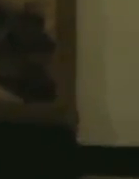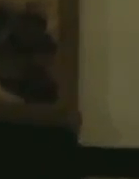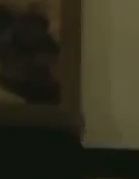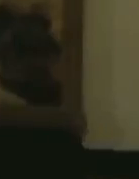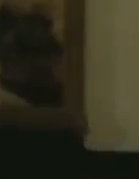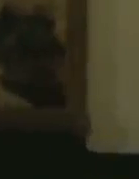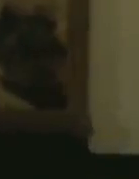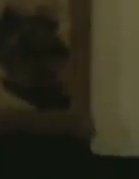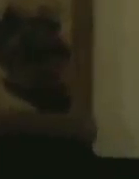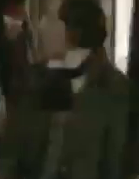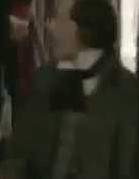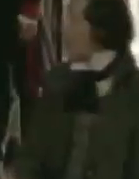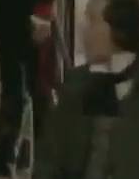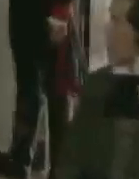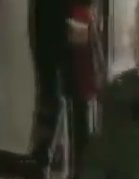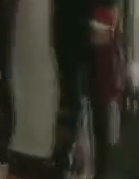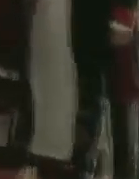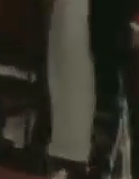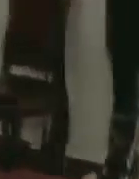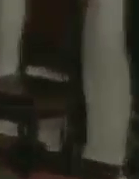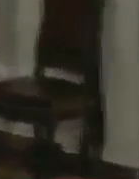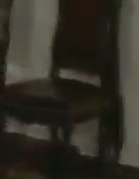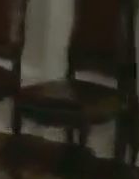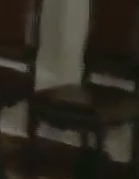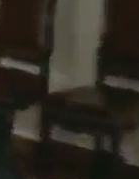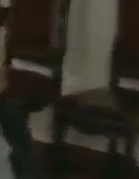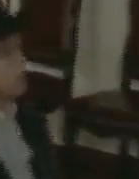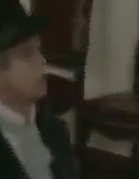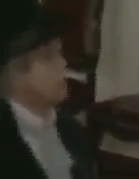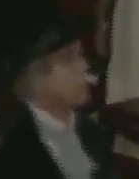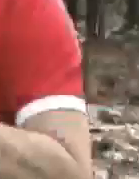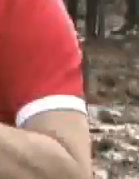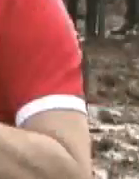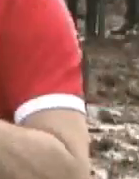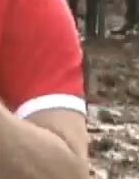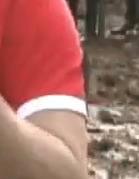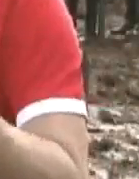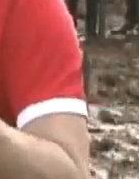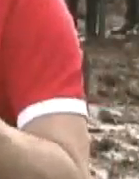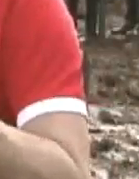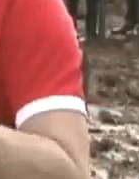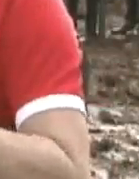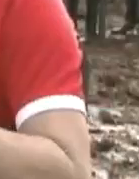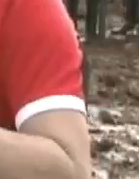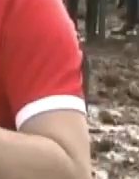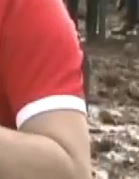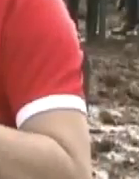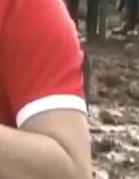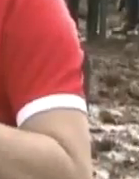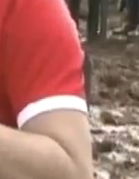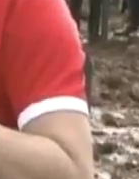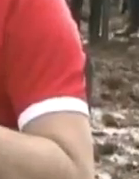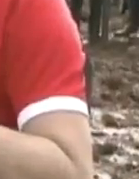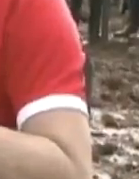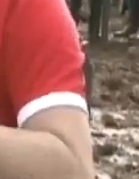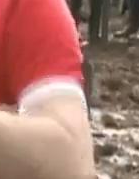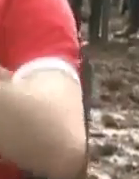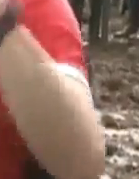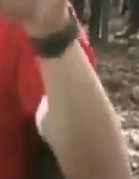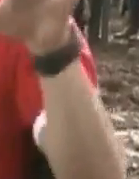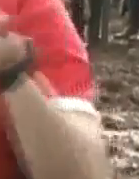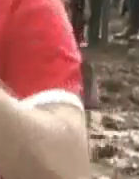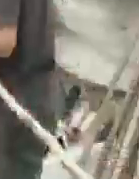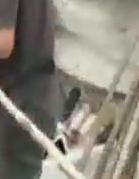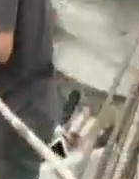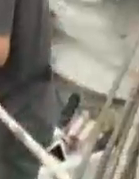Es maravillosa, tienen que verla, se van a divertir, además está muy, muy, muy bien escrita. Tenía que llegar el año 91 para que además